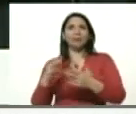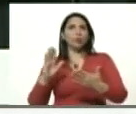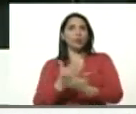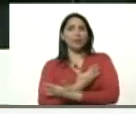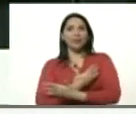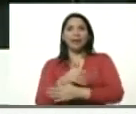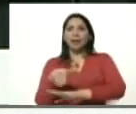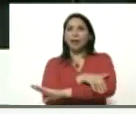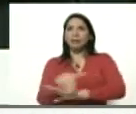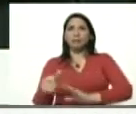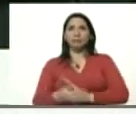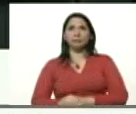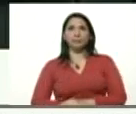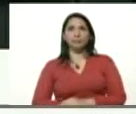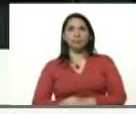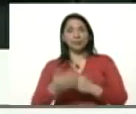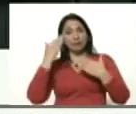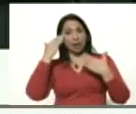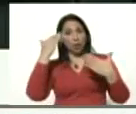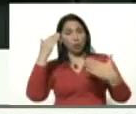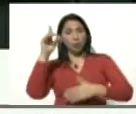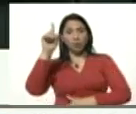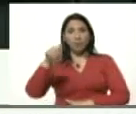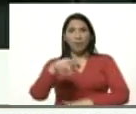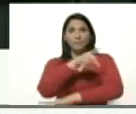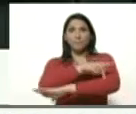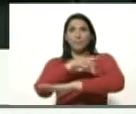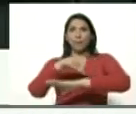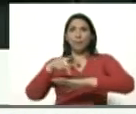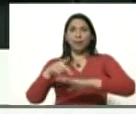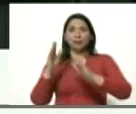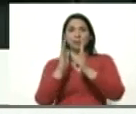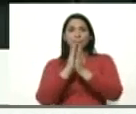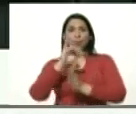calle. Bueno, mi saludo también a la parroquia San Juan.